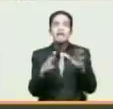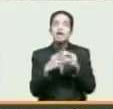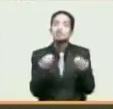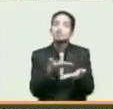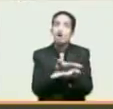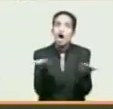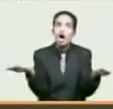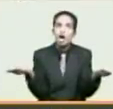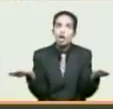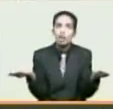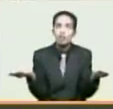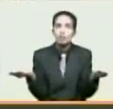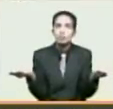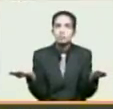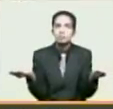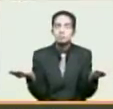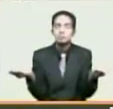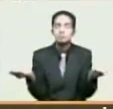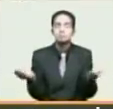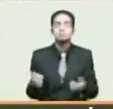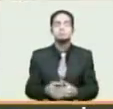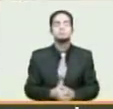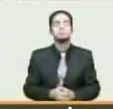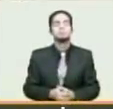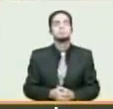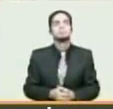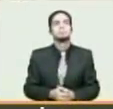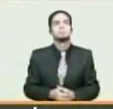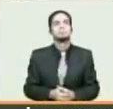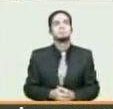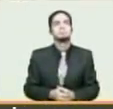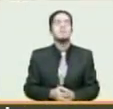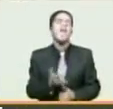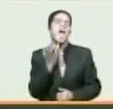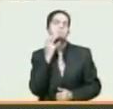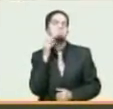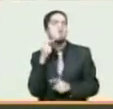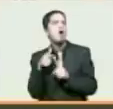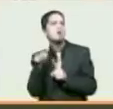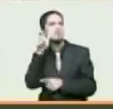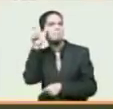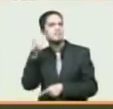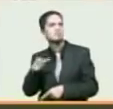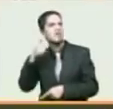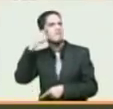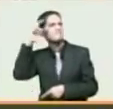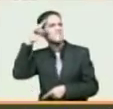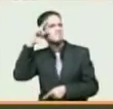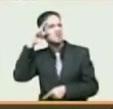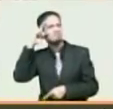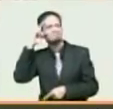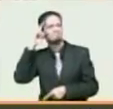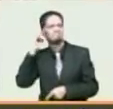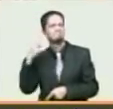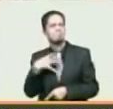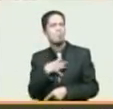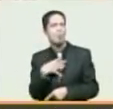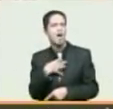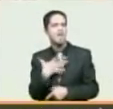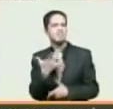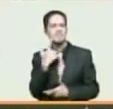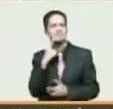todos. Y no hay forma que alguien quiera dárselas de vivo o de viva. No los